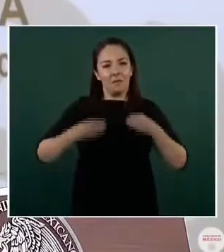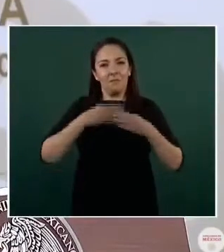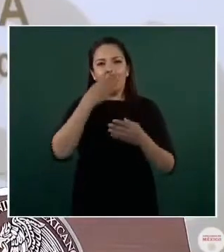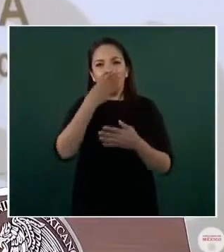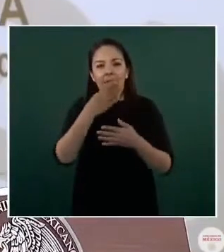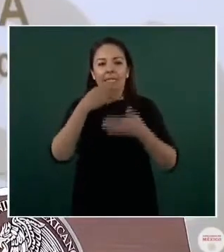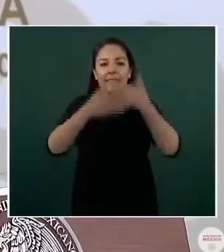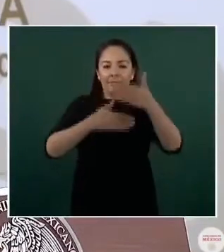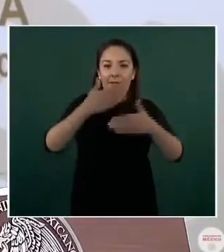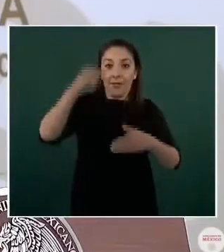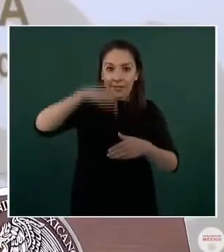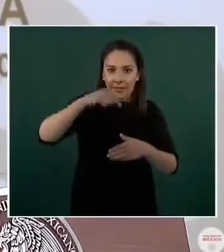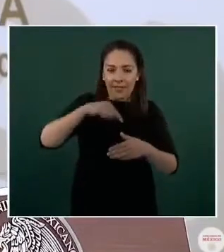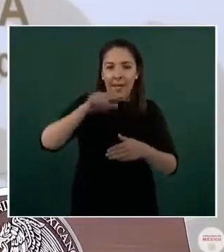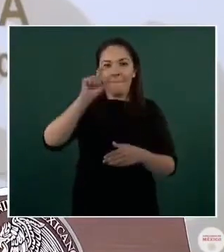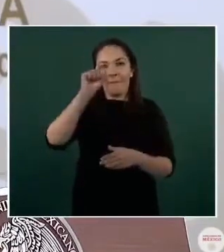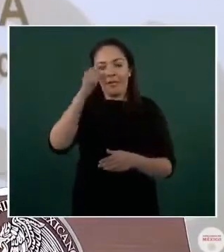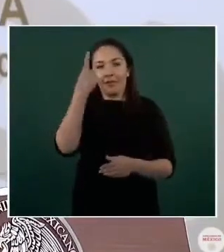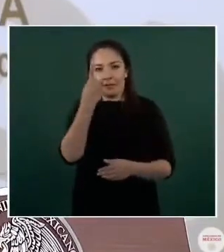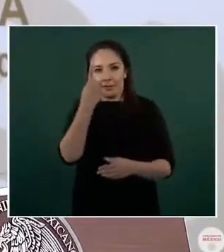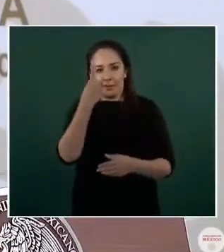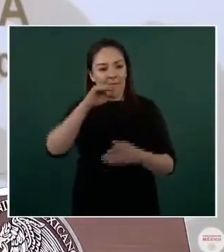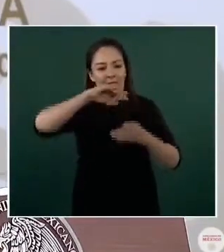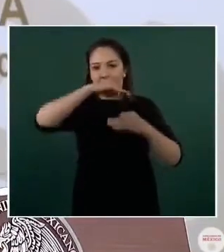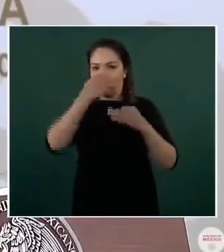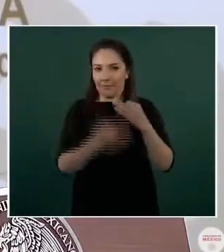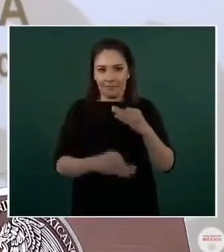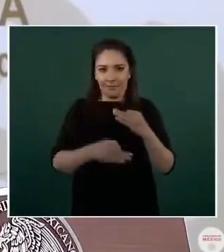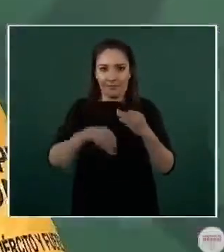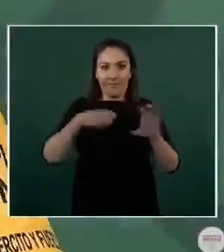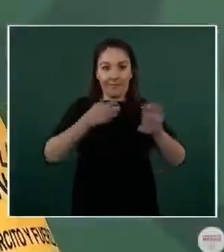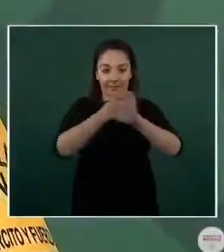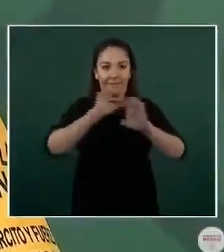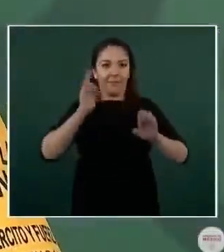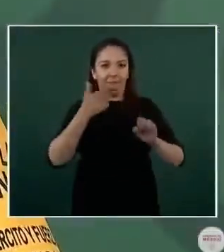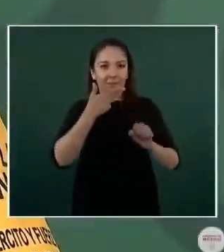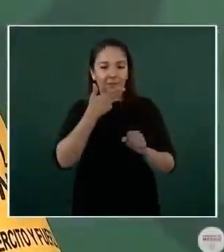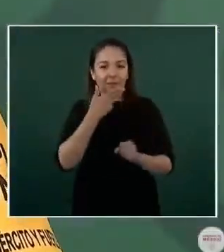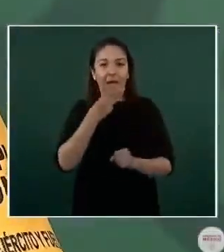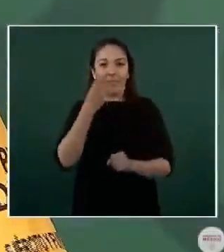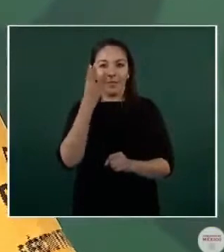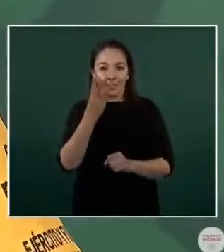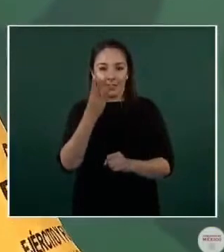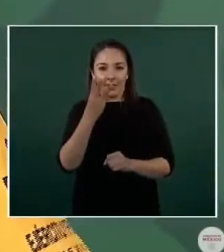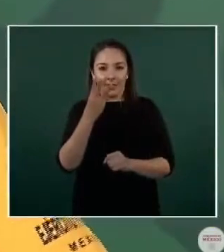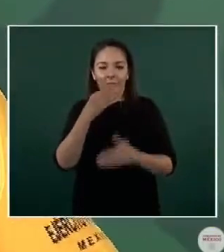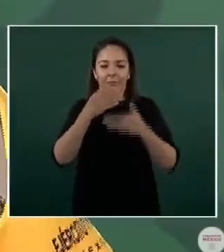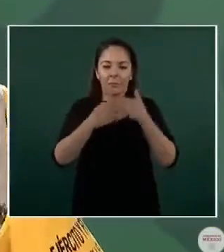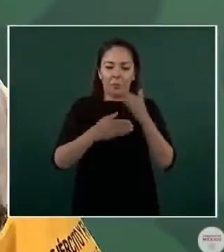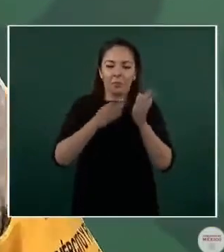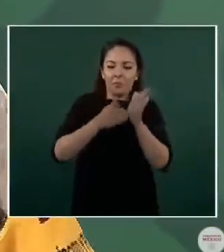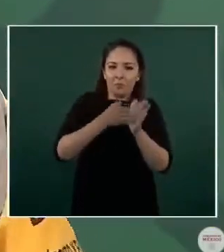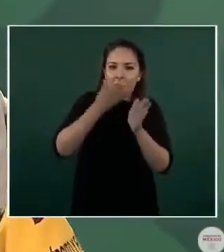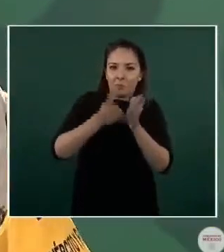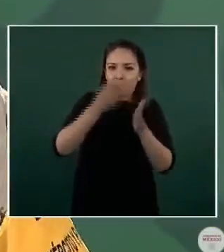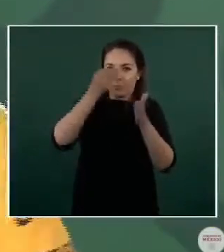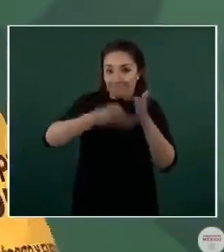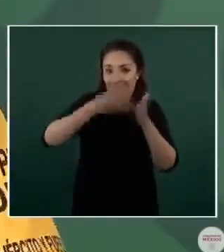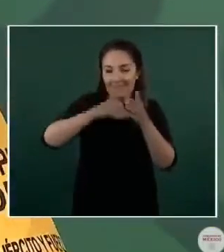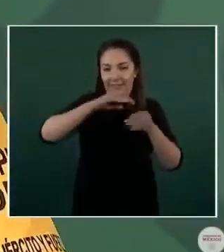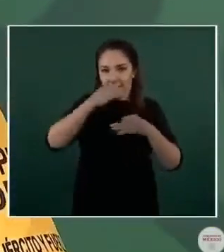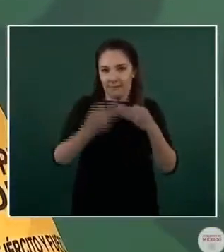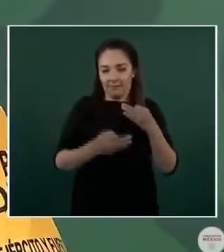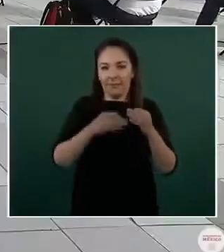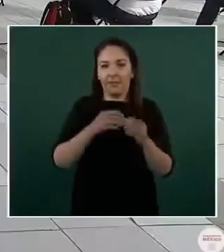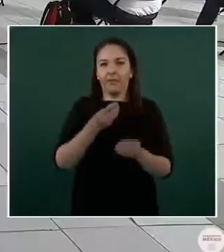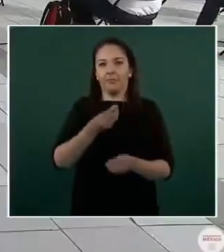aquí, tenemos 21 ya concluidas en el Estado y 3 que están en proceso de construcción. En